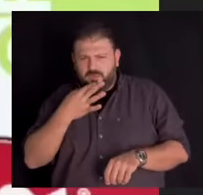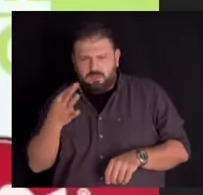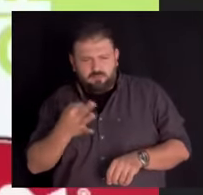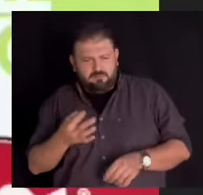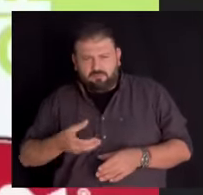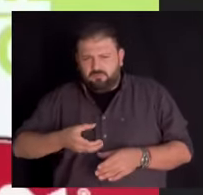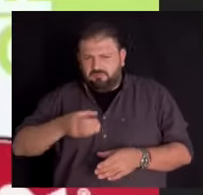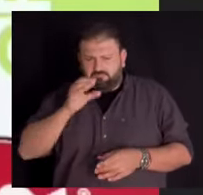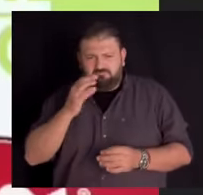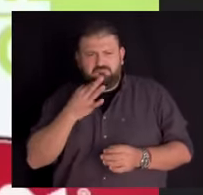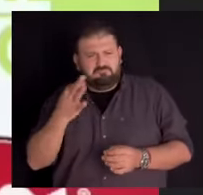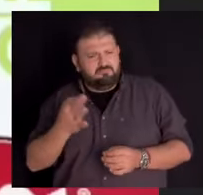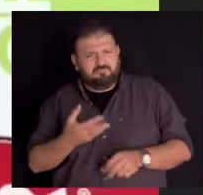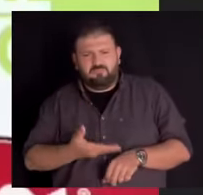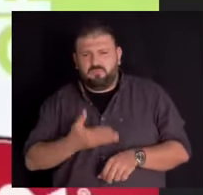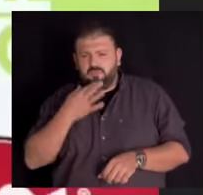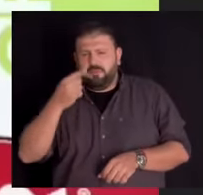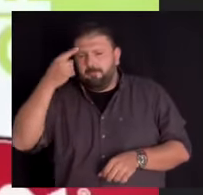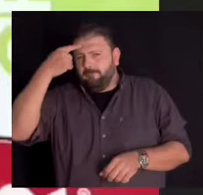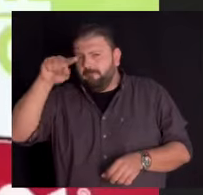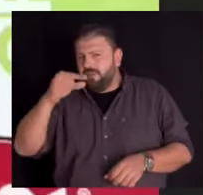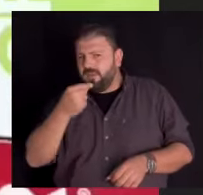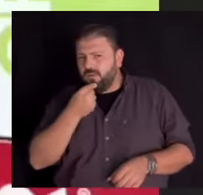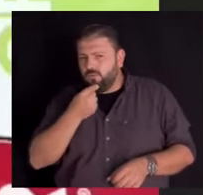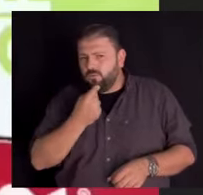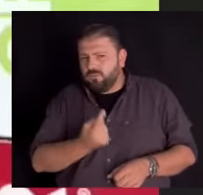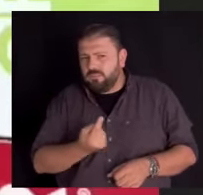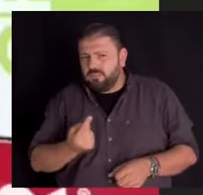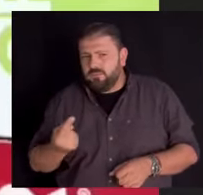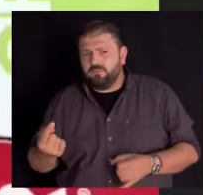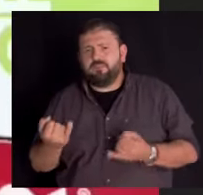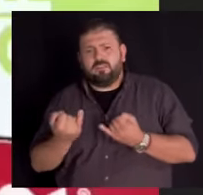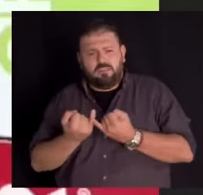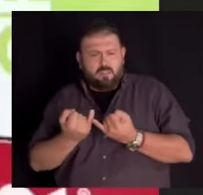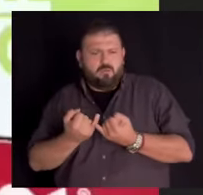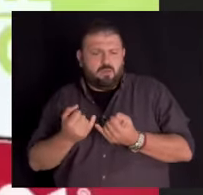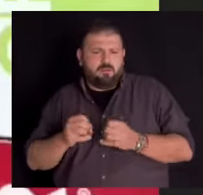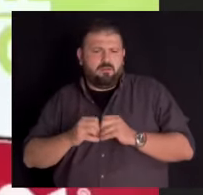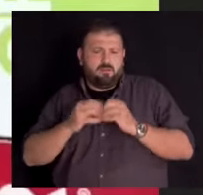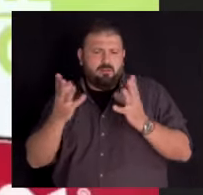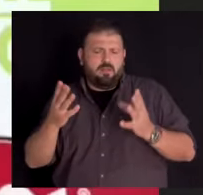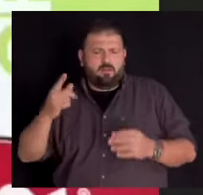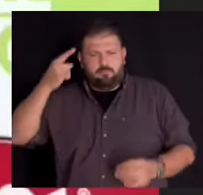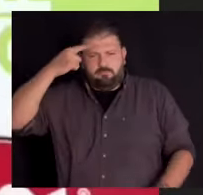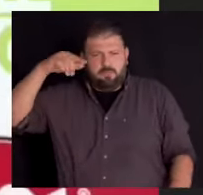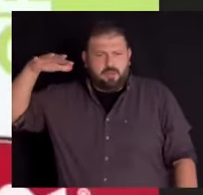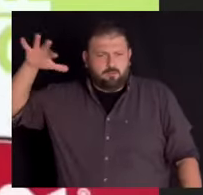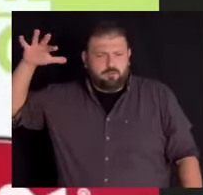Optimus Jamaica, riquísimo para los niños, bueno, y para los adultos también. Salud.